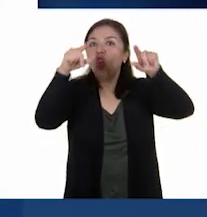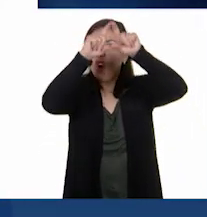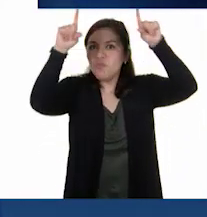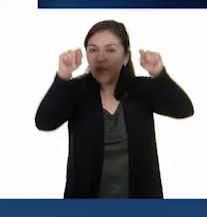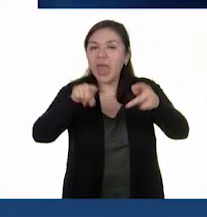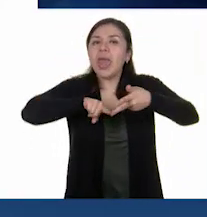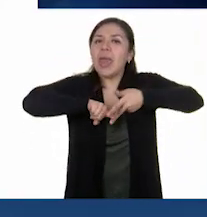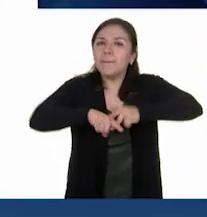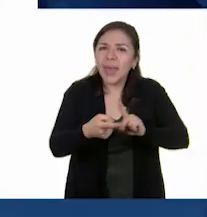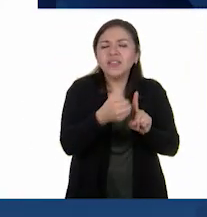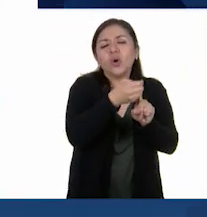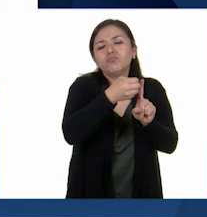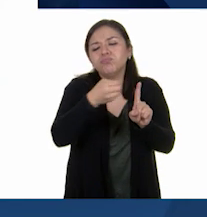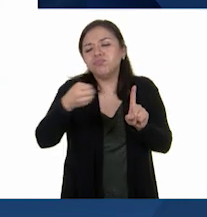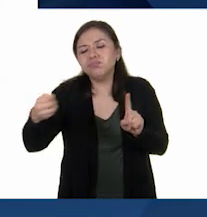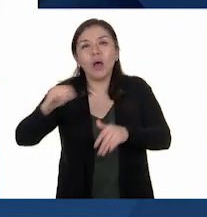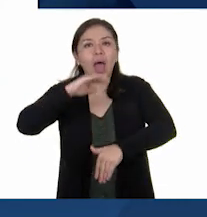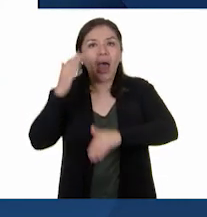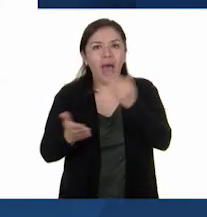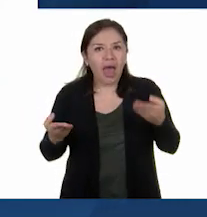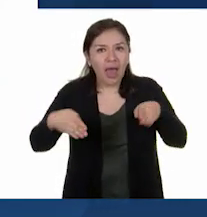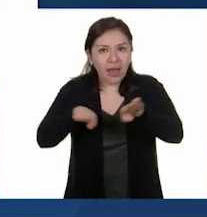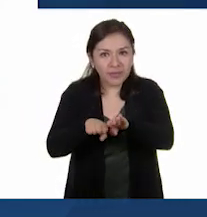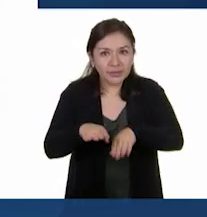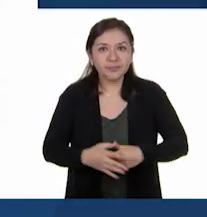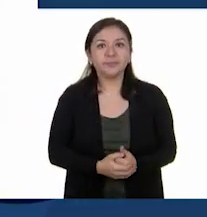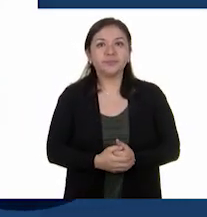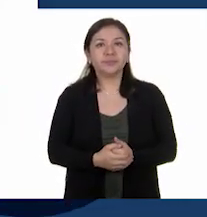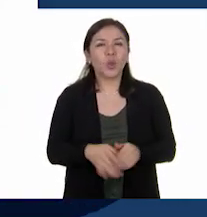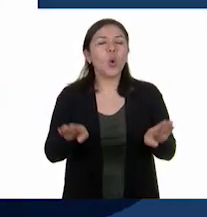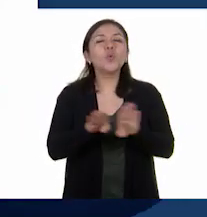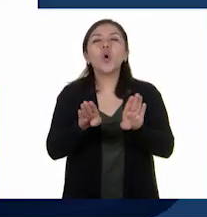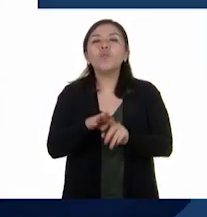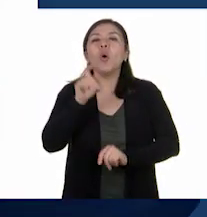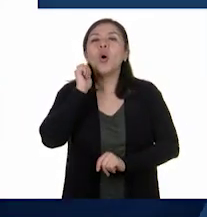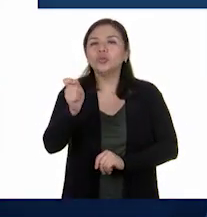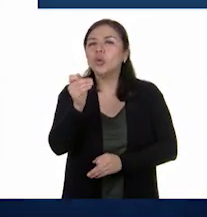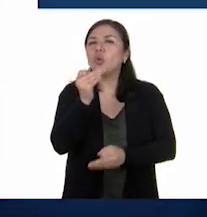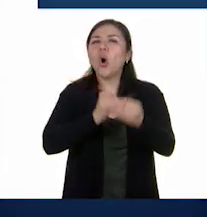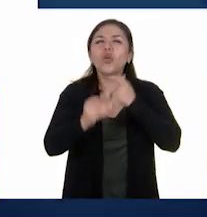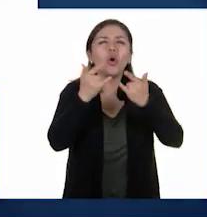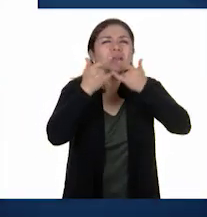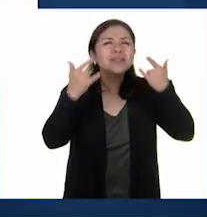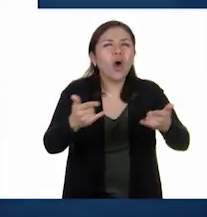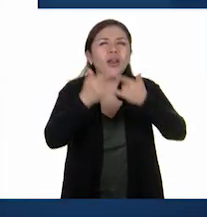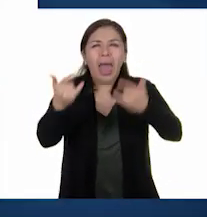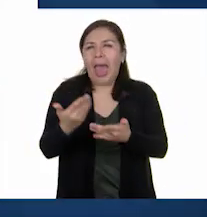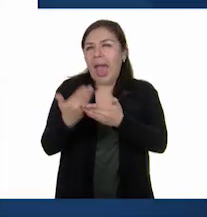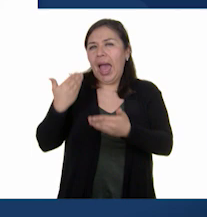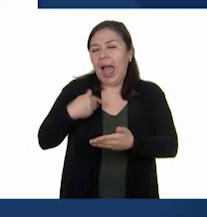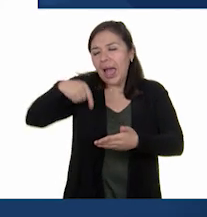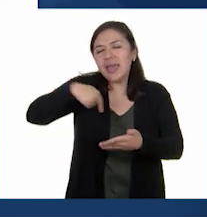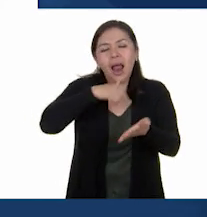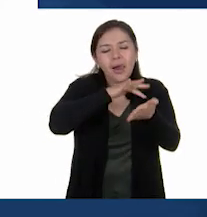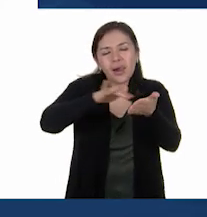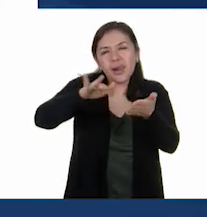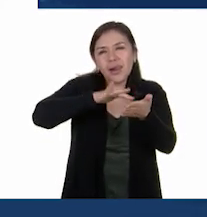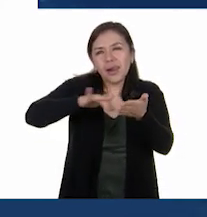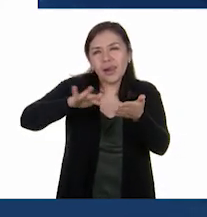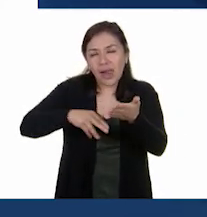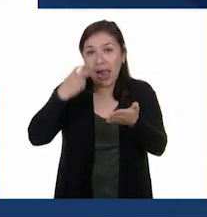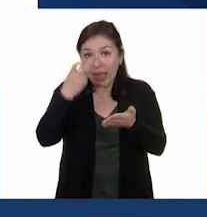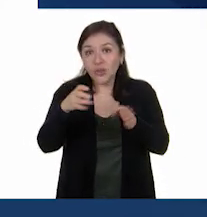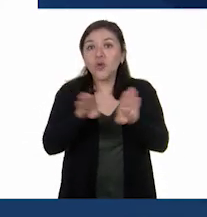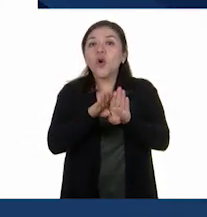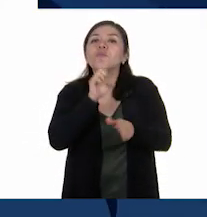inicio, un desarrollo y una conclusión, como en el caso de todos los relatos que leímos aquí y como en el